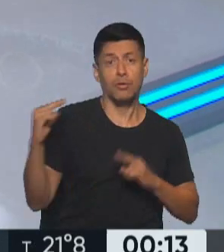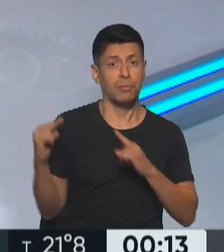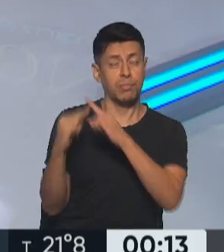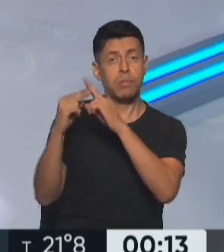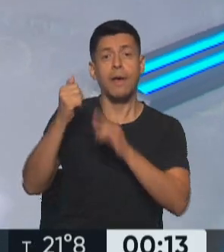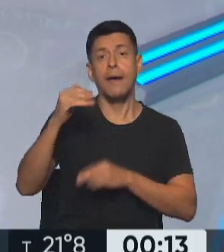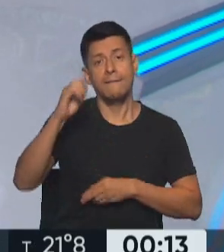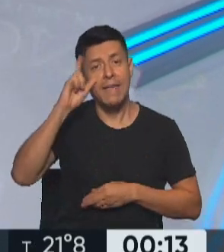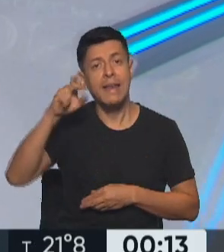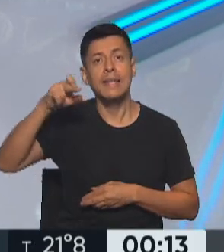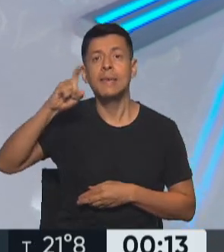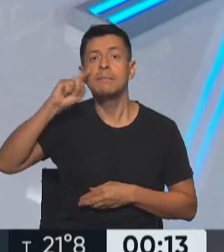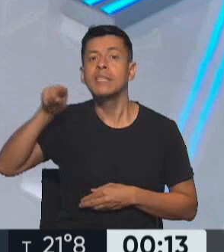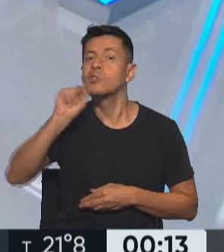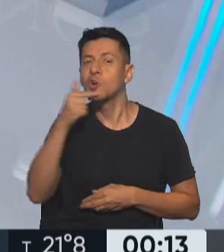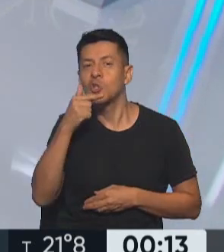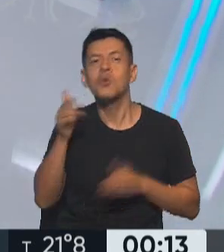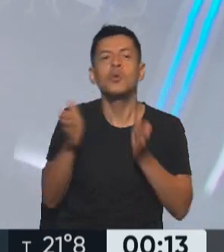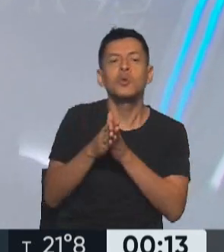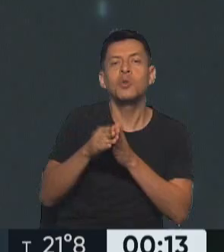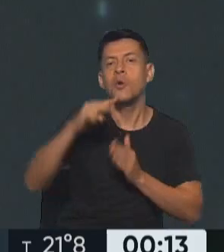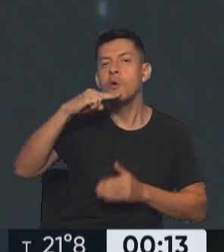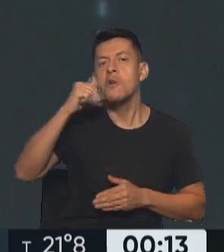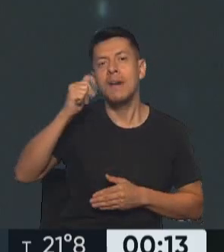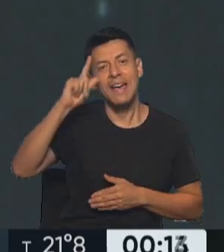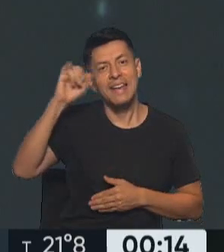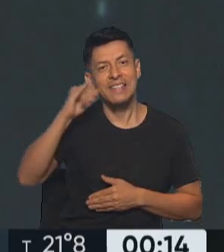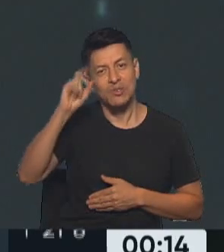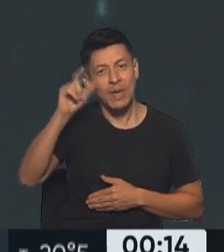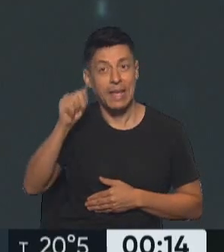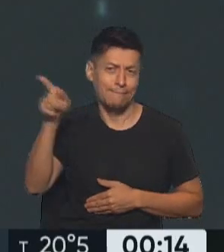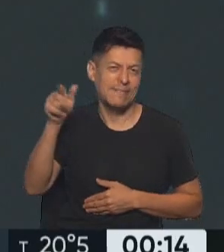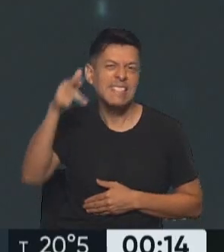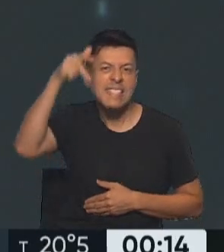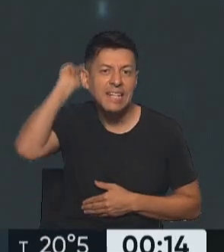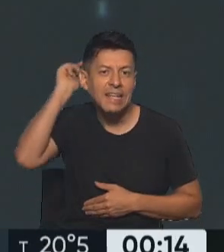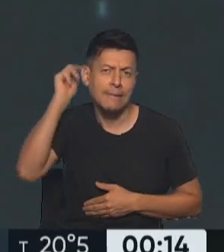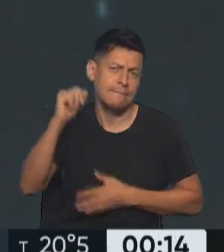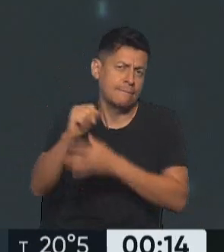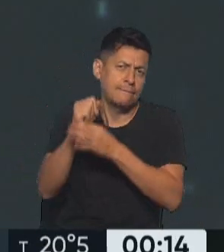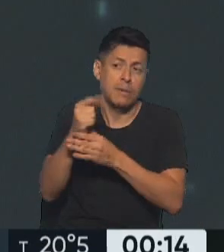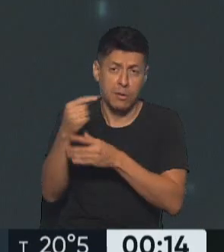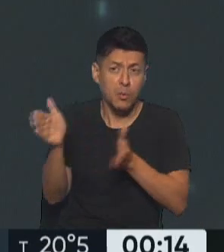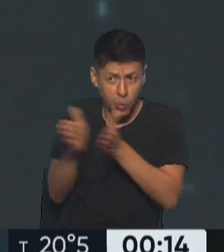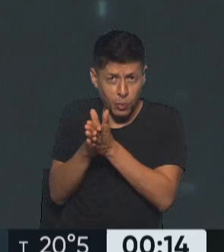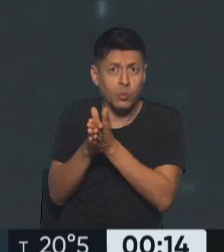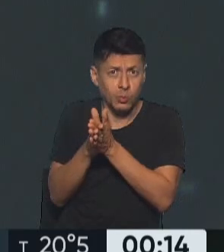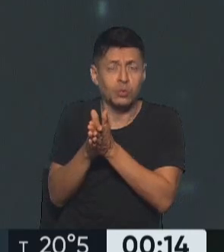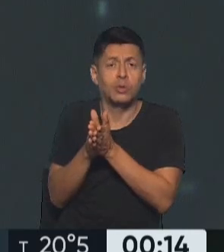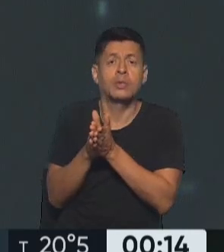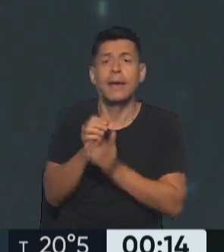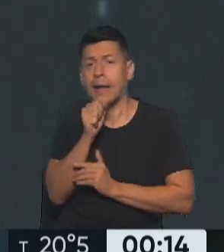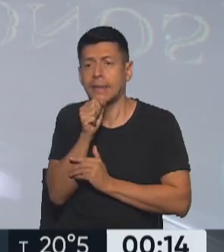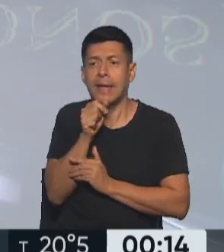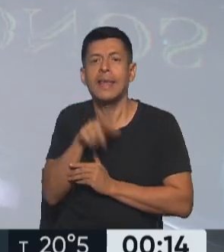Abel Pintos, que estuvo con la chilena Francisca Valenzuela, que es una genia, está por sacar el nuevo disco ahora en breve. Estuvieron juntos presentando en